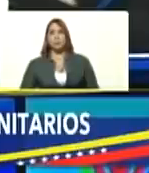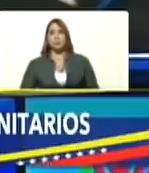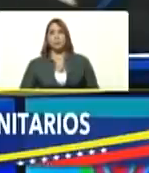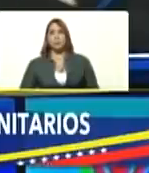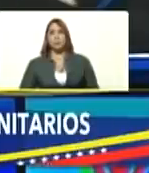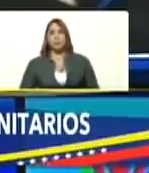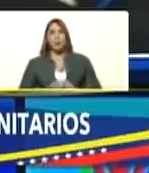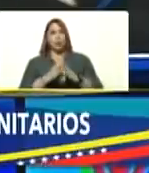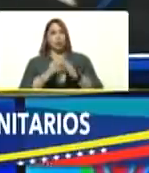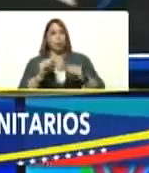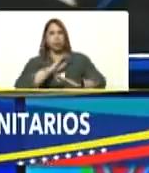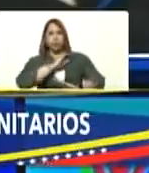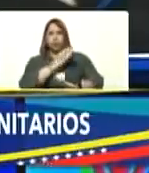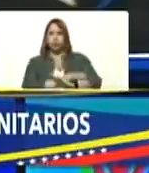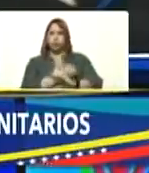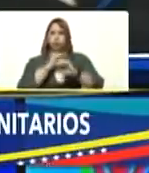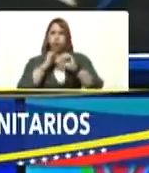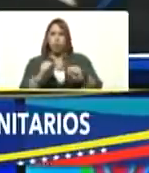toda la fuerza